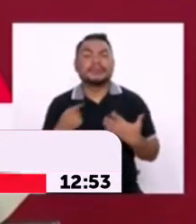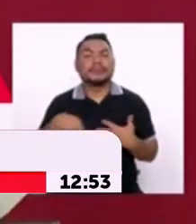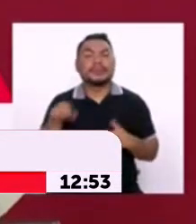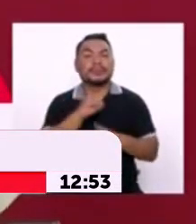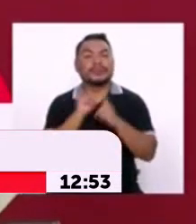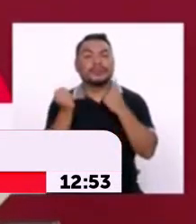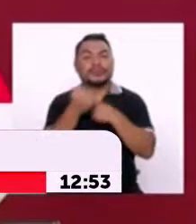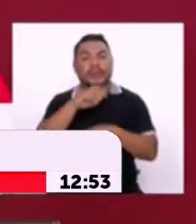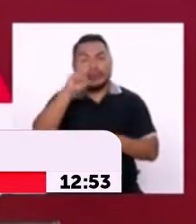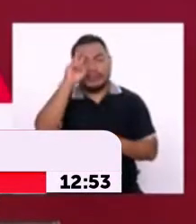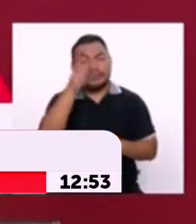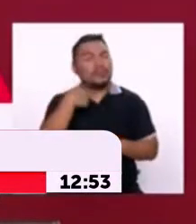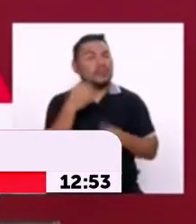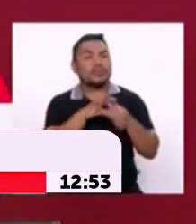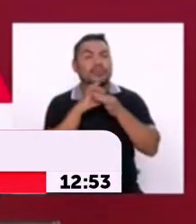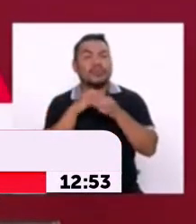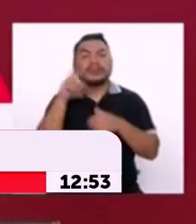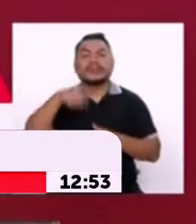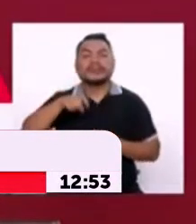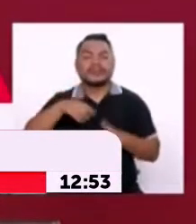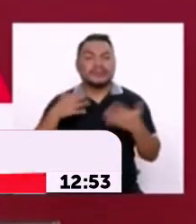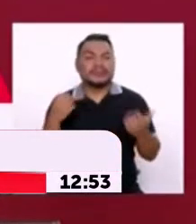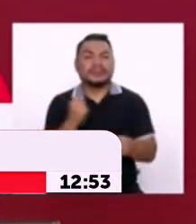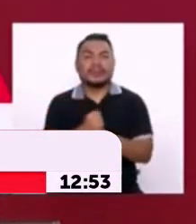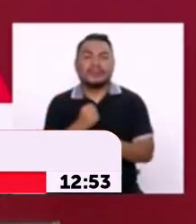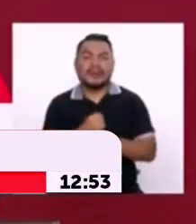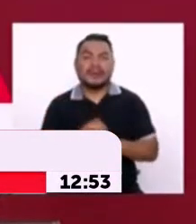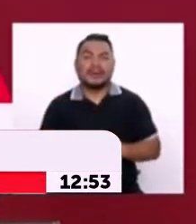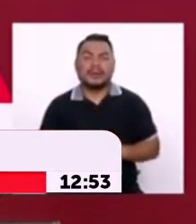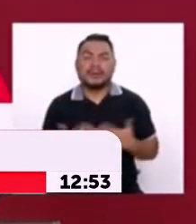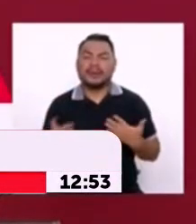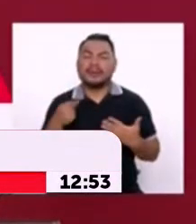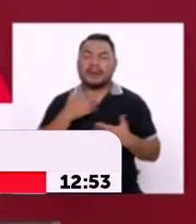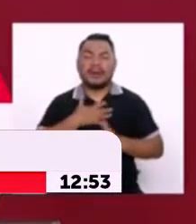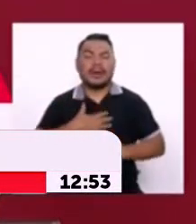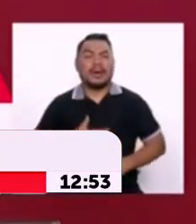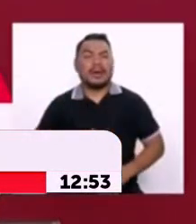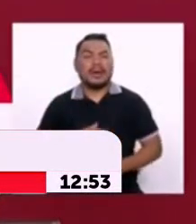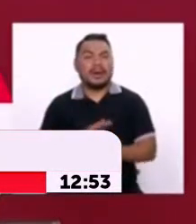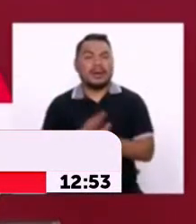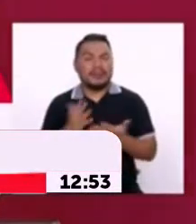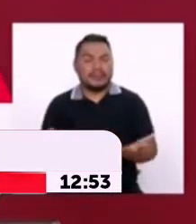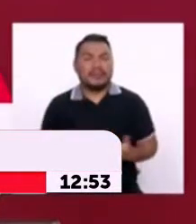La sociedad peruana en su conjunto necesita trabajar en calma.